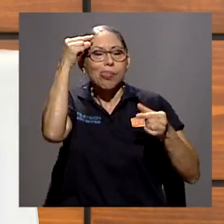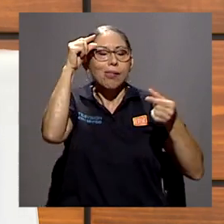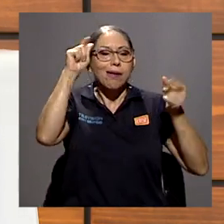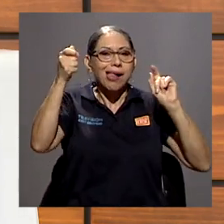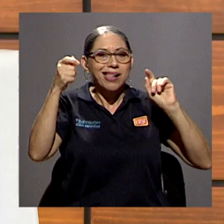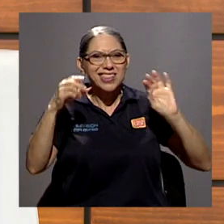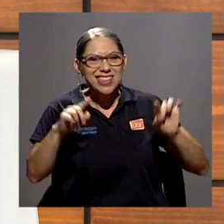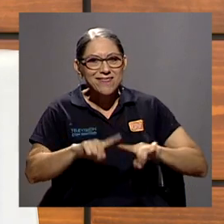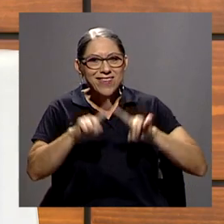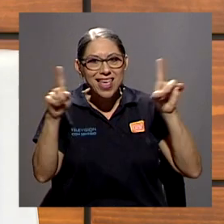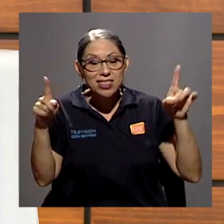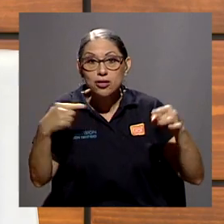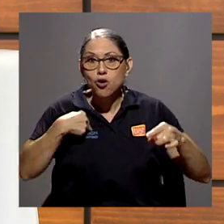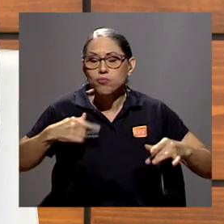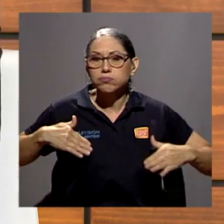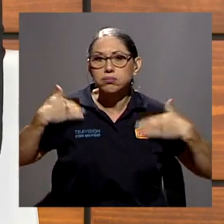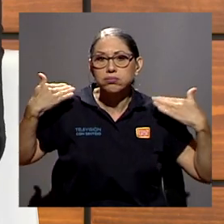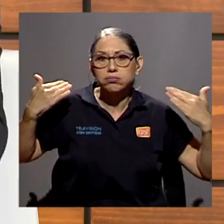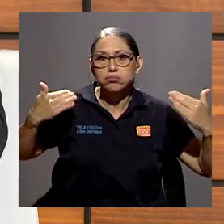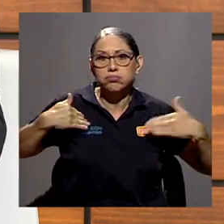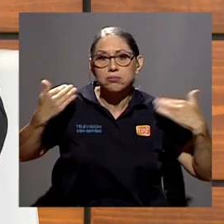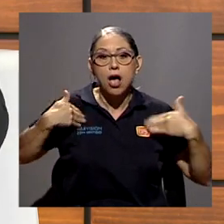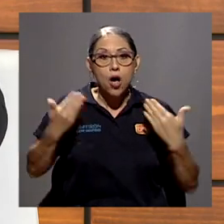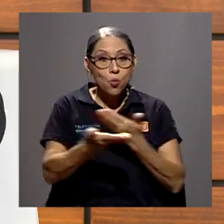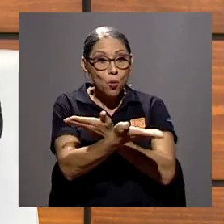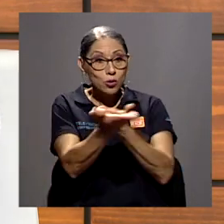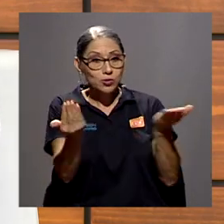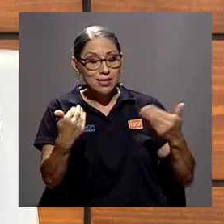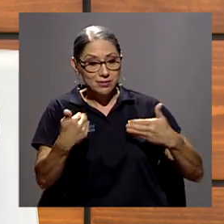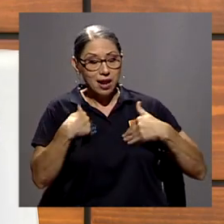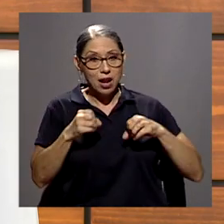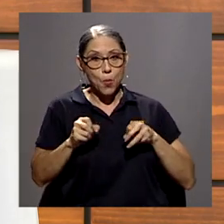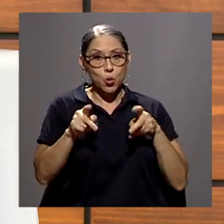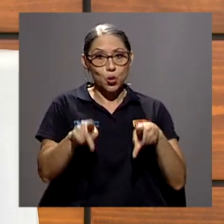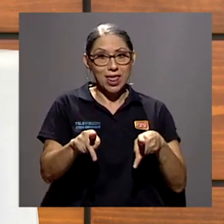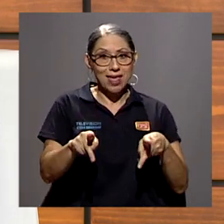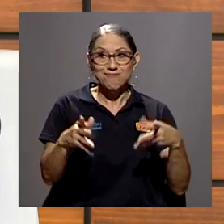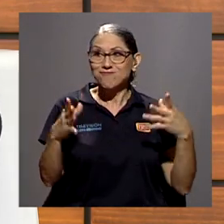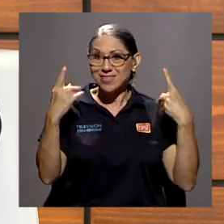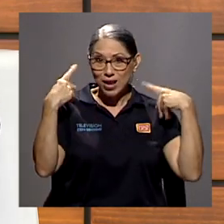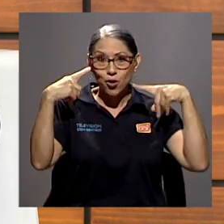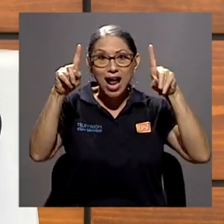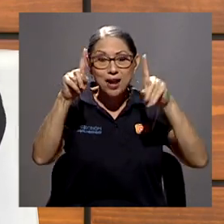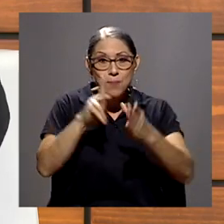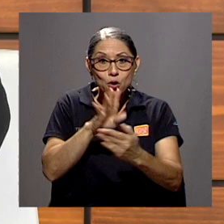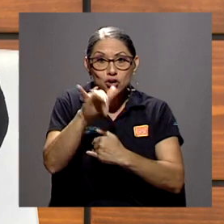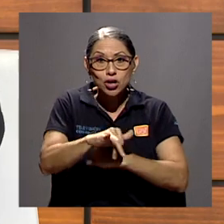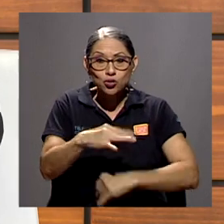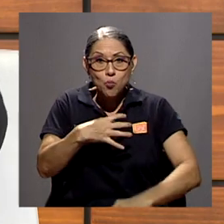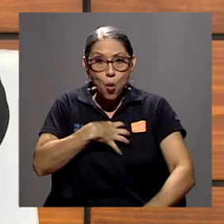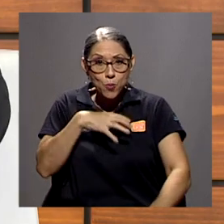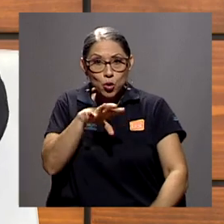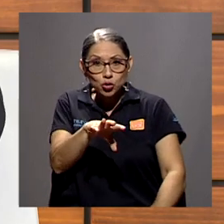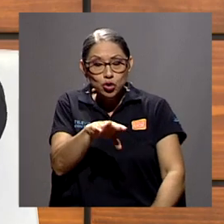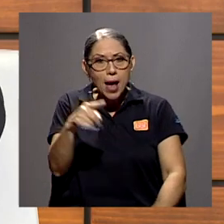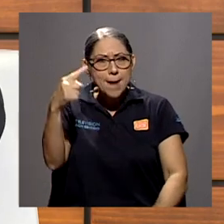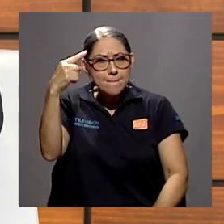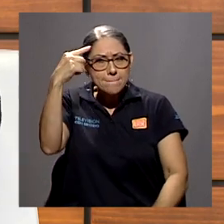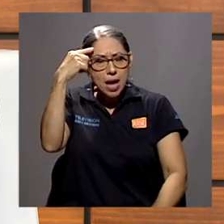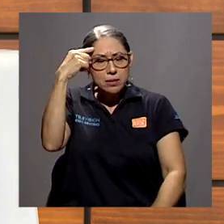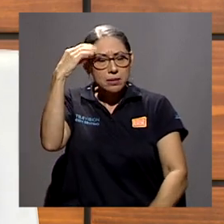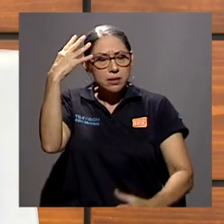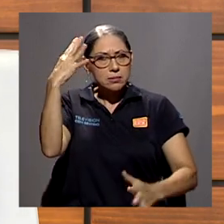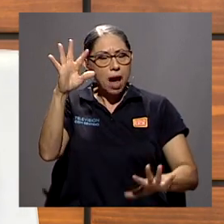alegría porque cuando tengan la oportunidad de cristalizar sus propios proyectos van a tener la mente lo